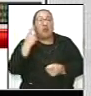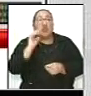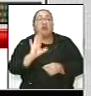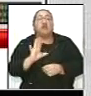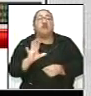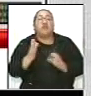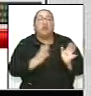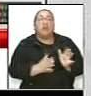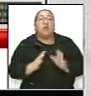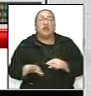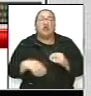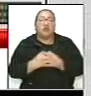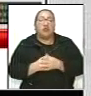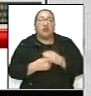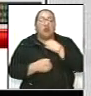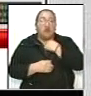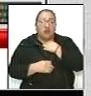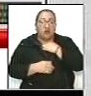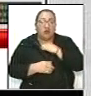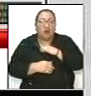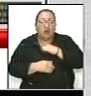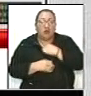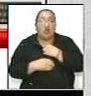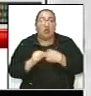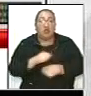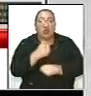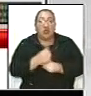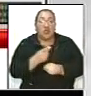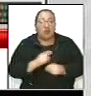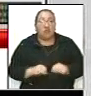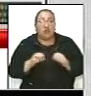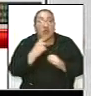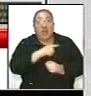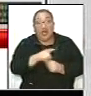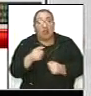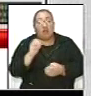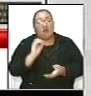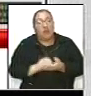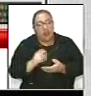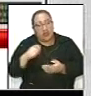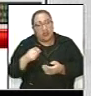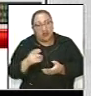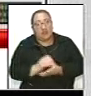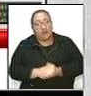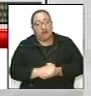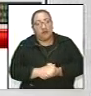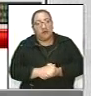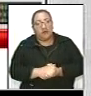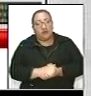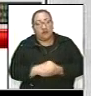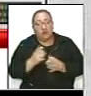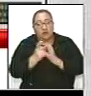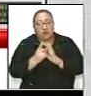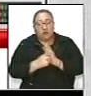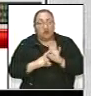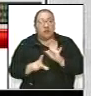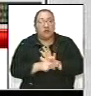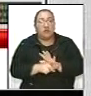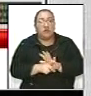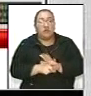su preparación, para su autonomía, que es lo que ellos más requieren. El decreto